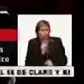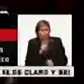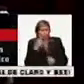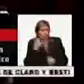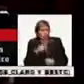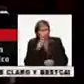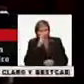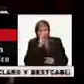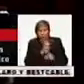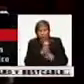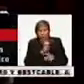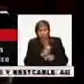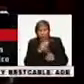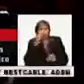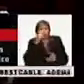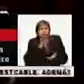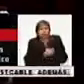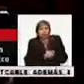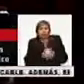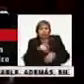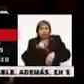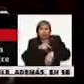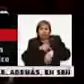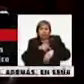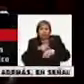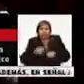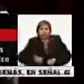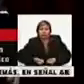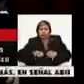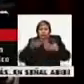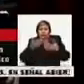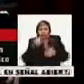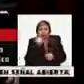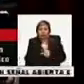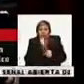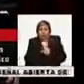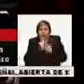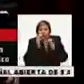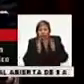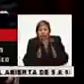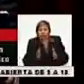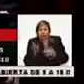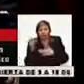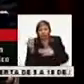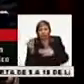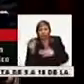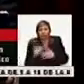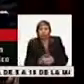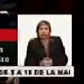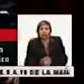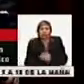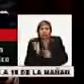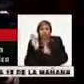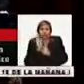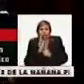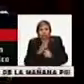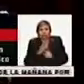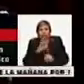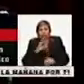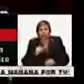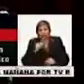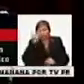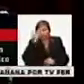novísima, o para darse un tiempo y entregarle a los trabajadores la esperanza que se les había robado.